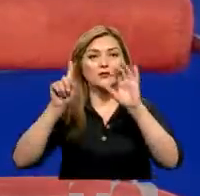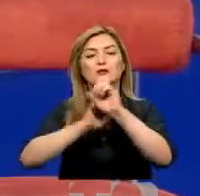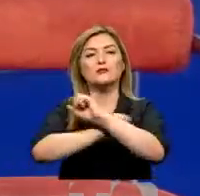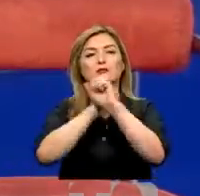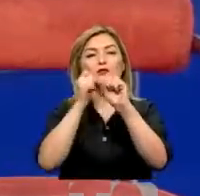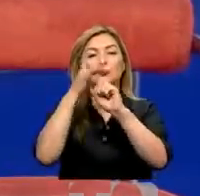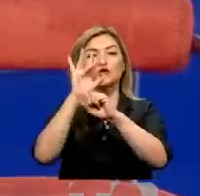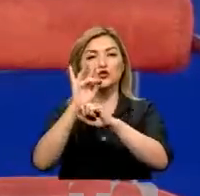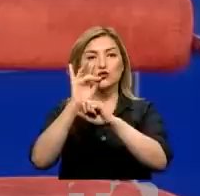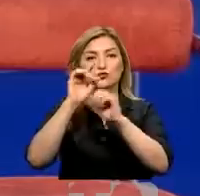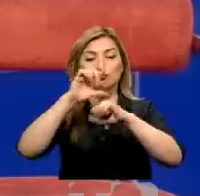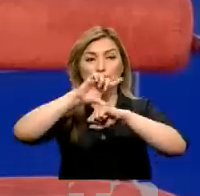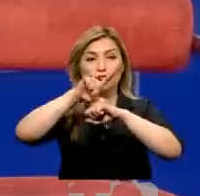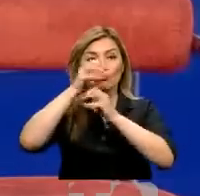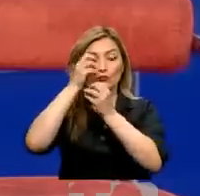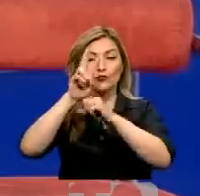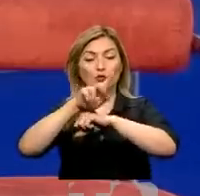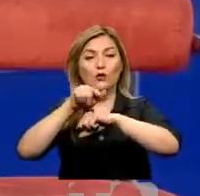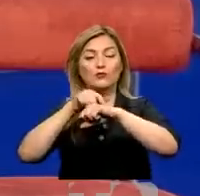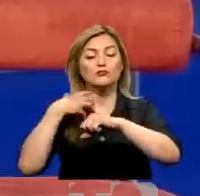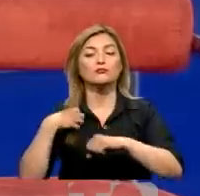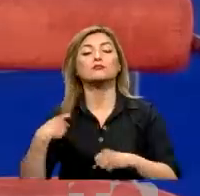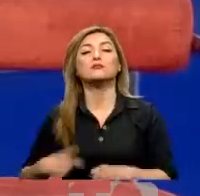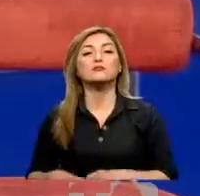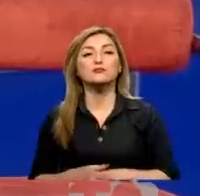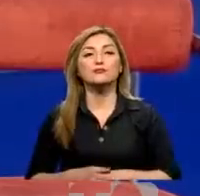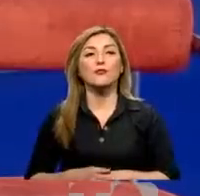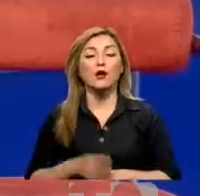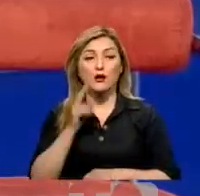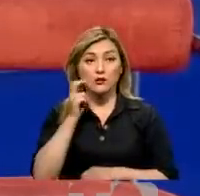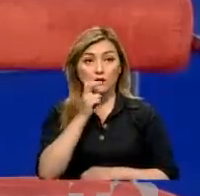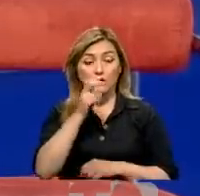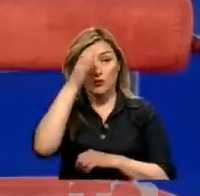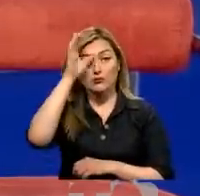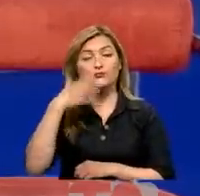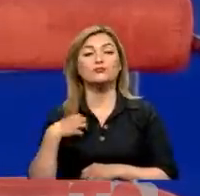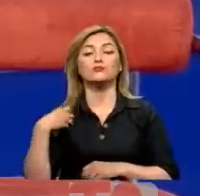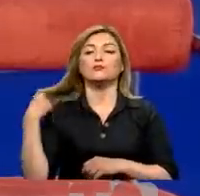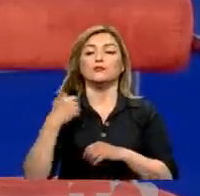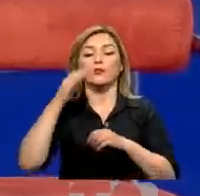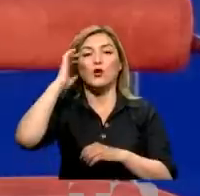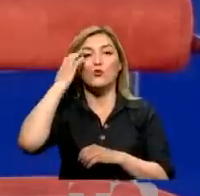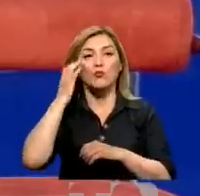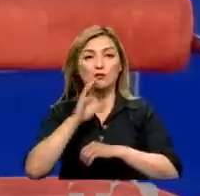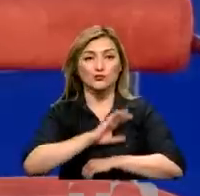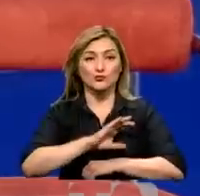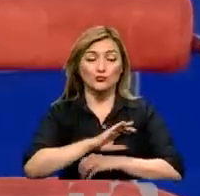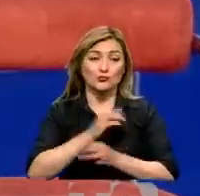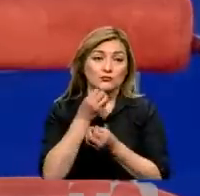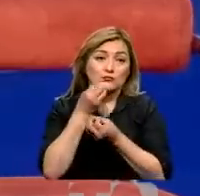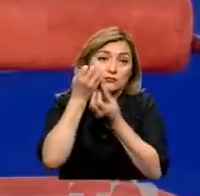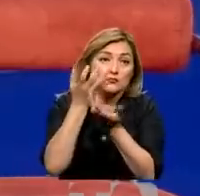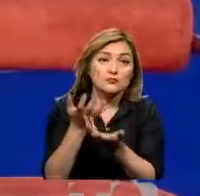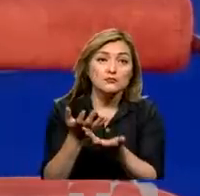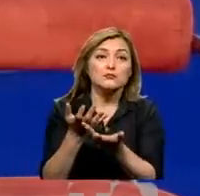6:18 a.m, seguimos informando en 24 horas. El sector turístico y cultural se muestra preocupado ante el anuncio del municipio